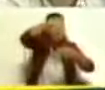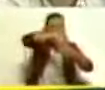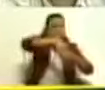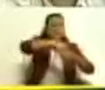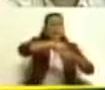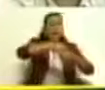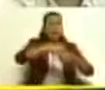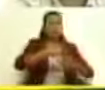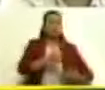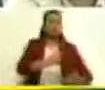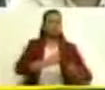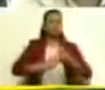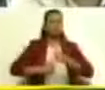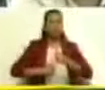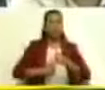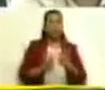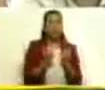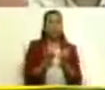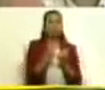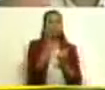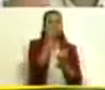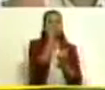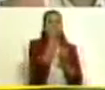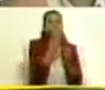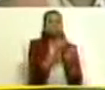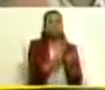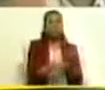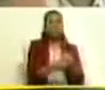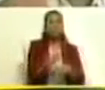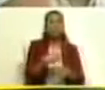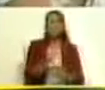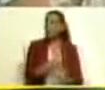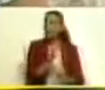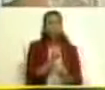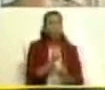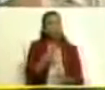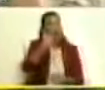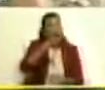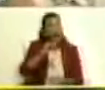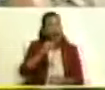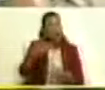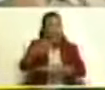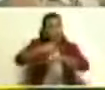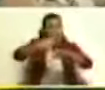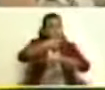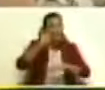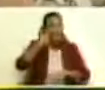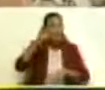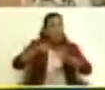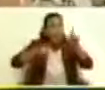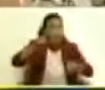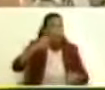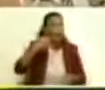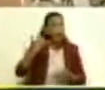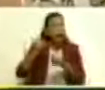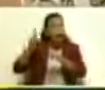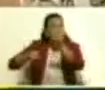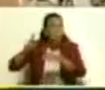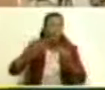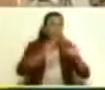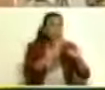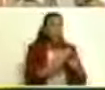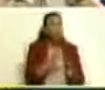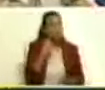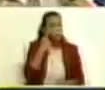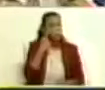del nepotismo, de la burocracia que existe hoy en día. Y nosotros como